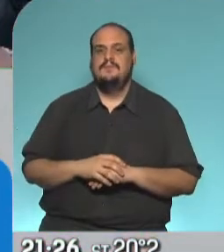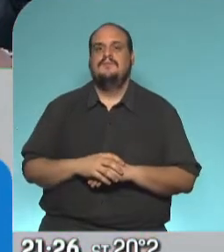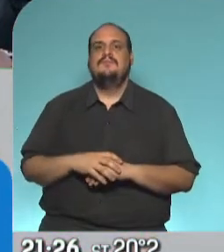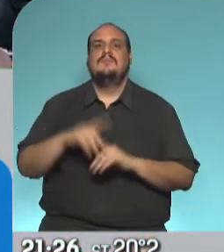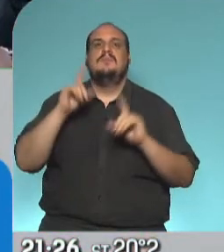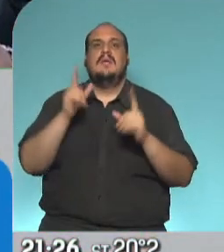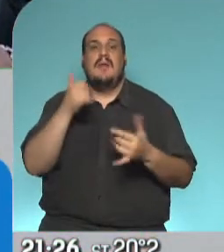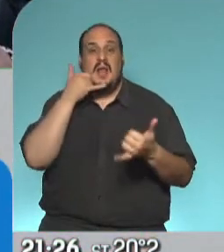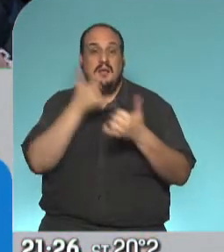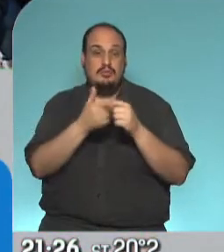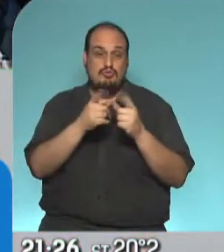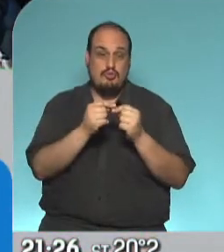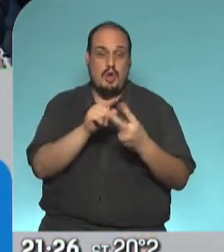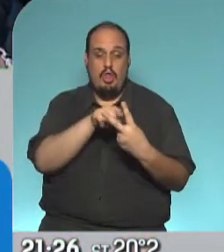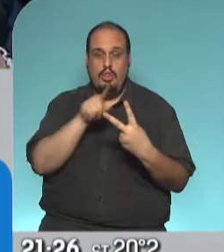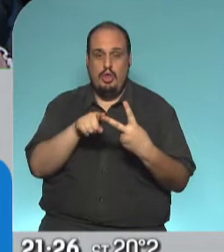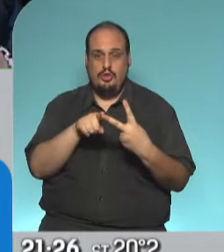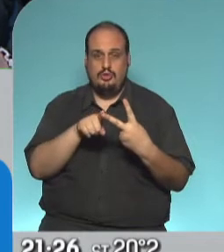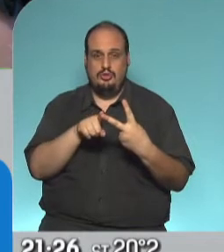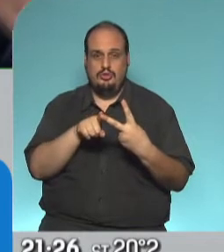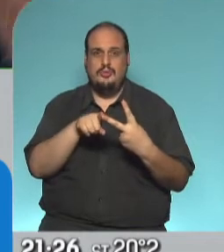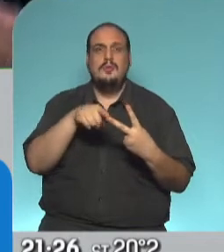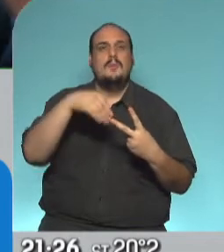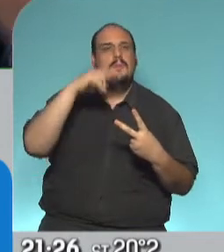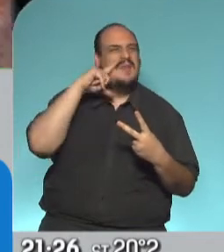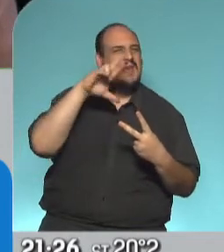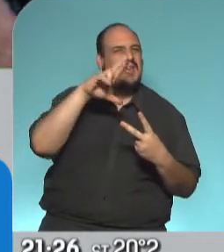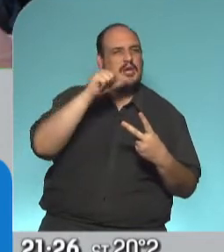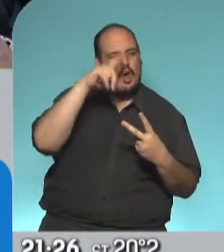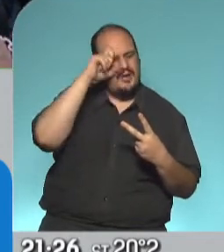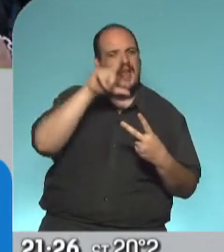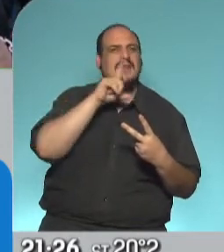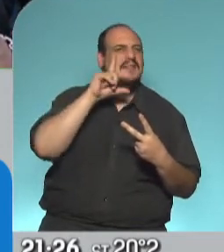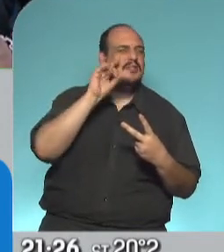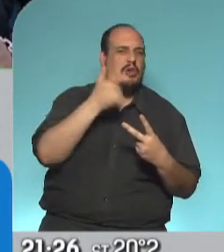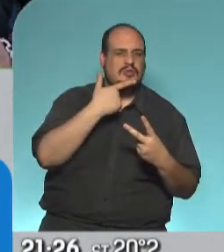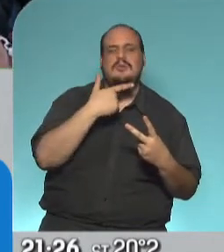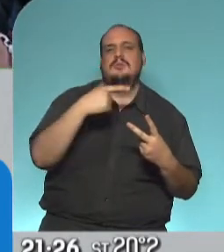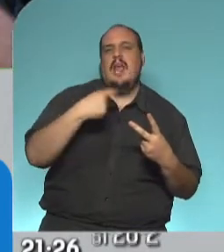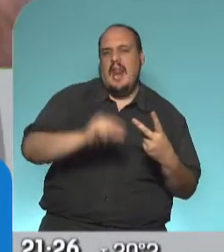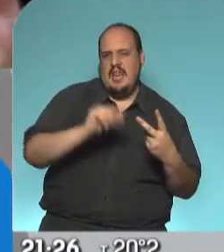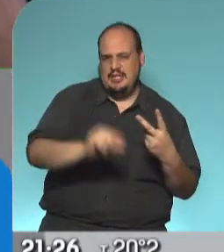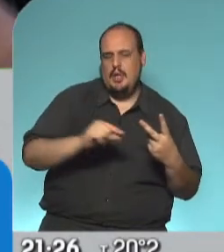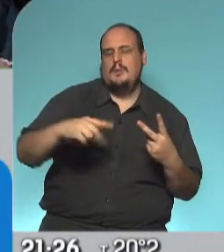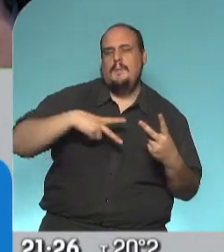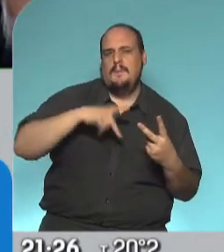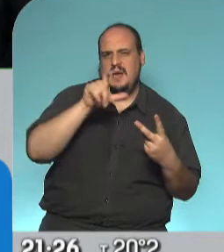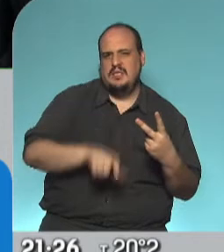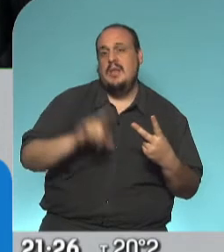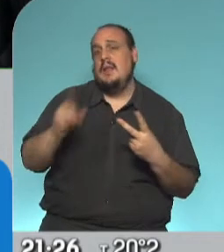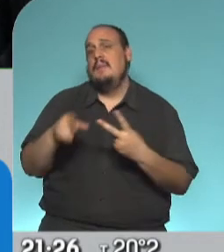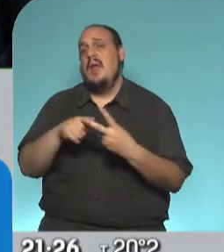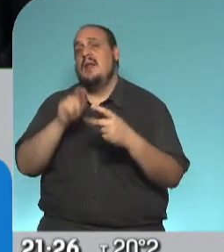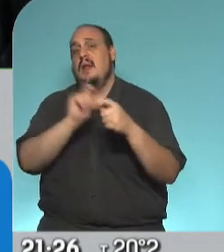líneas que ya están disponibles son las líneas de microcréditos, o sea, créditos personales, y la línea de refacción, que también es crédito